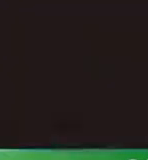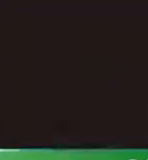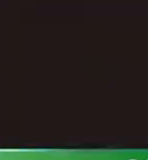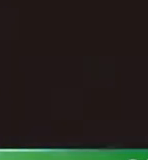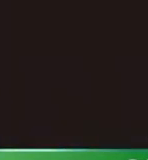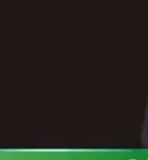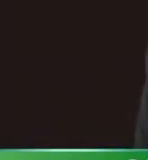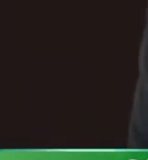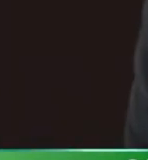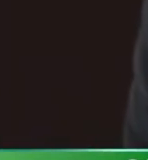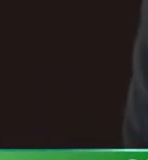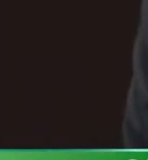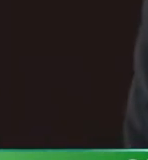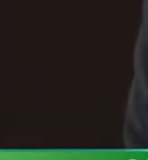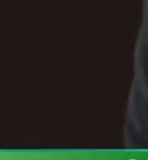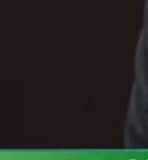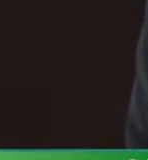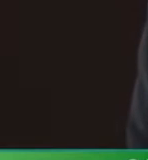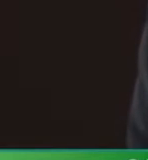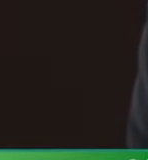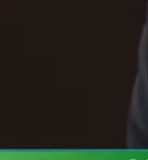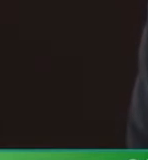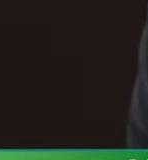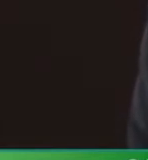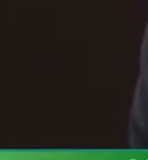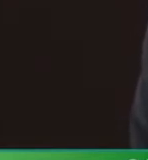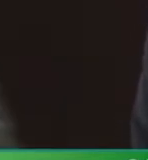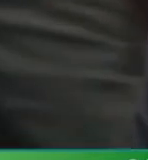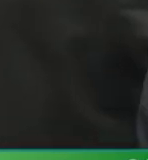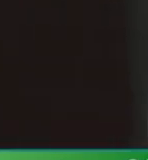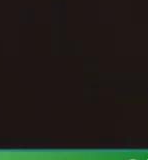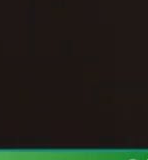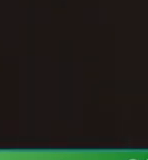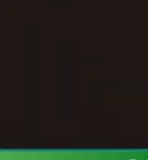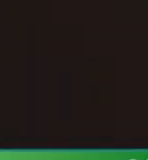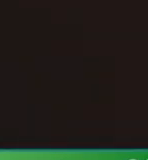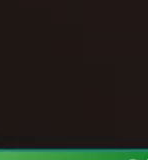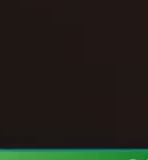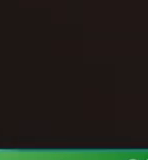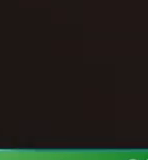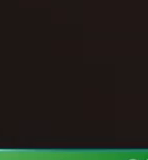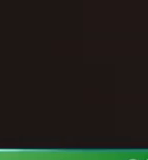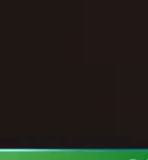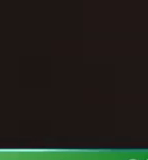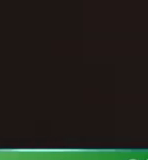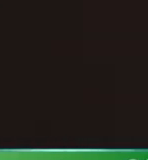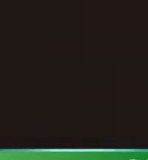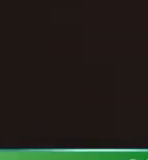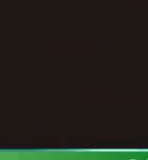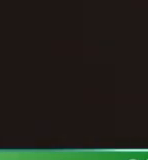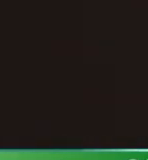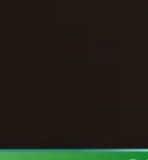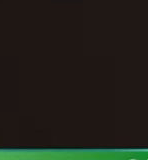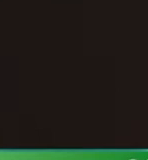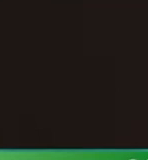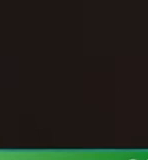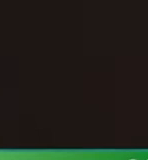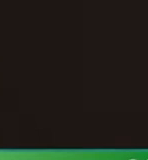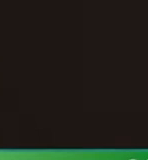celebramos el triunfo de la visión de largo plazo, del diálogo y del